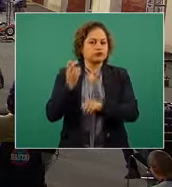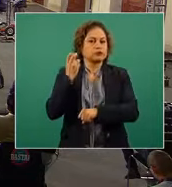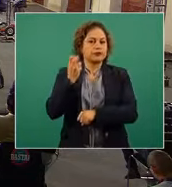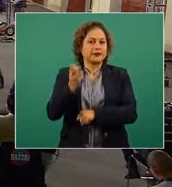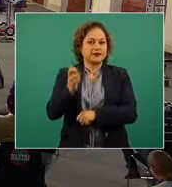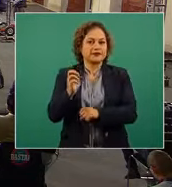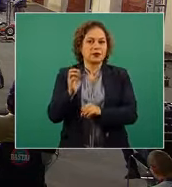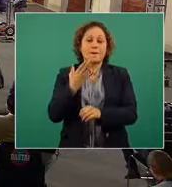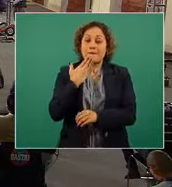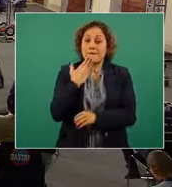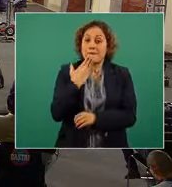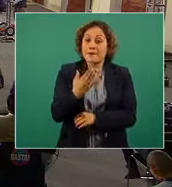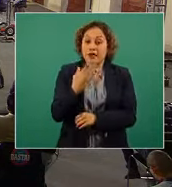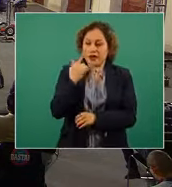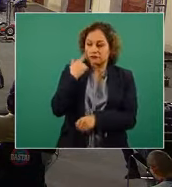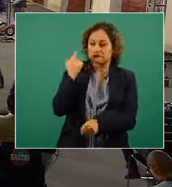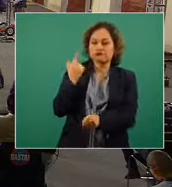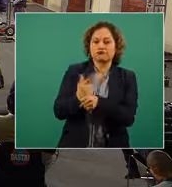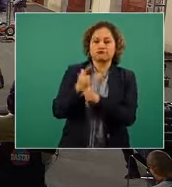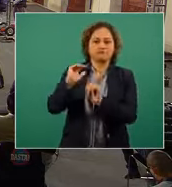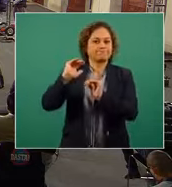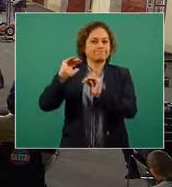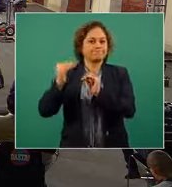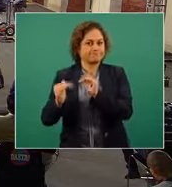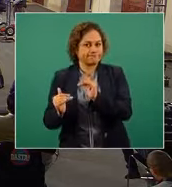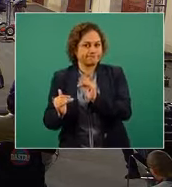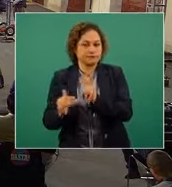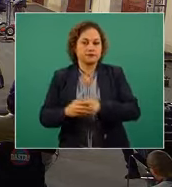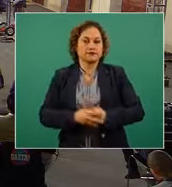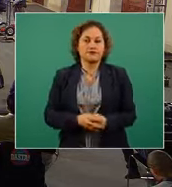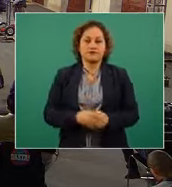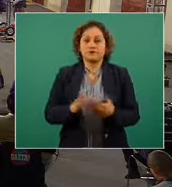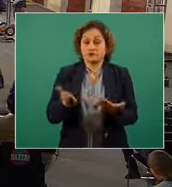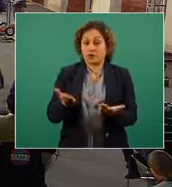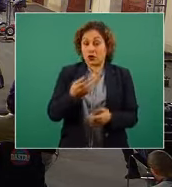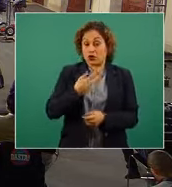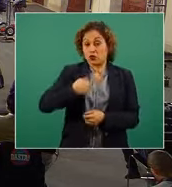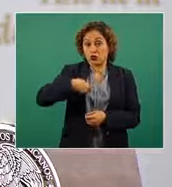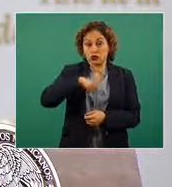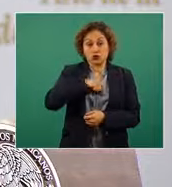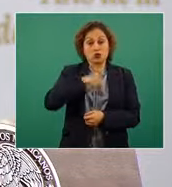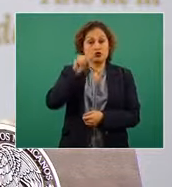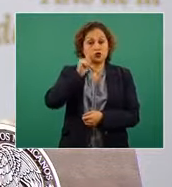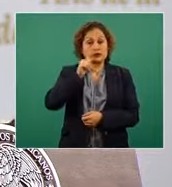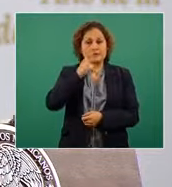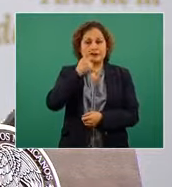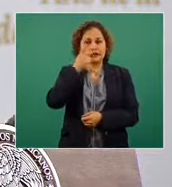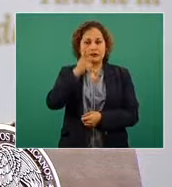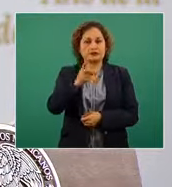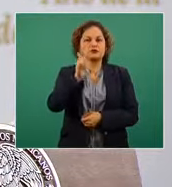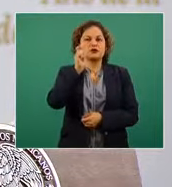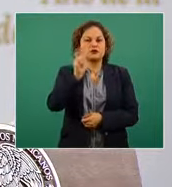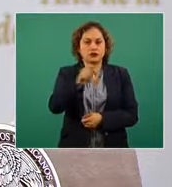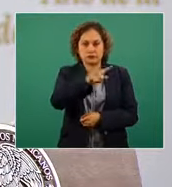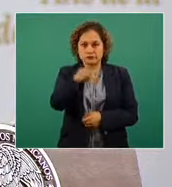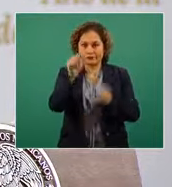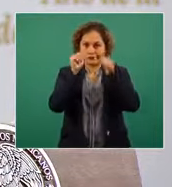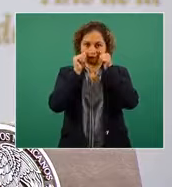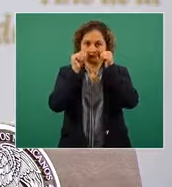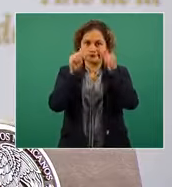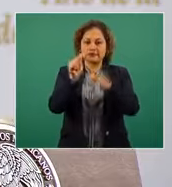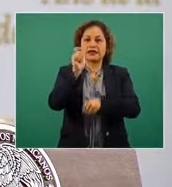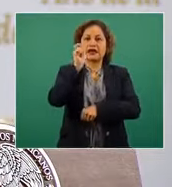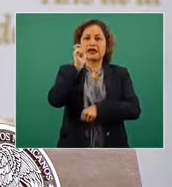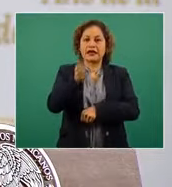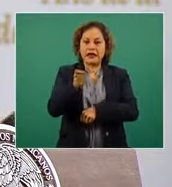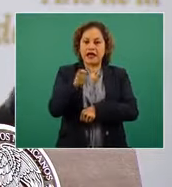una tendencia de cambio hacia la baja. Como decimos siempre y que quede perfectamente claro, esto no es garantía alguna. En